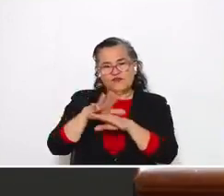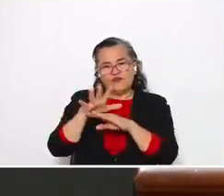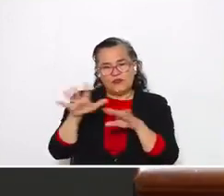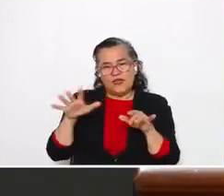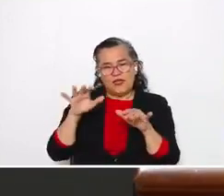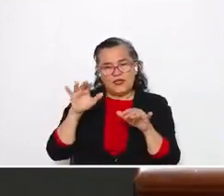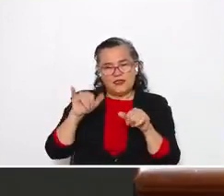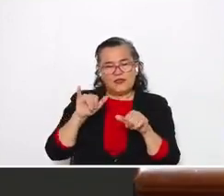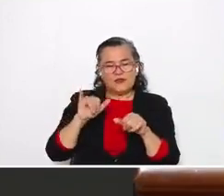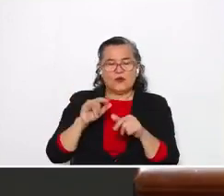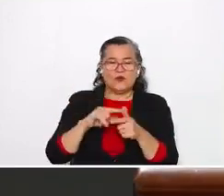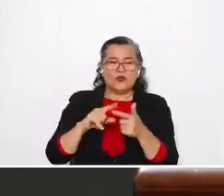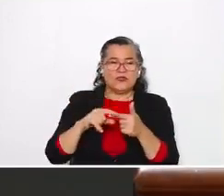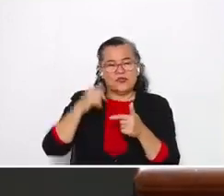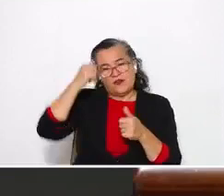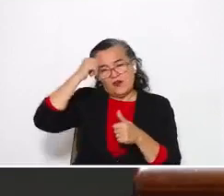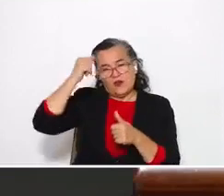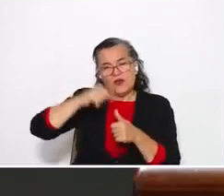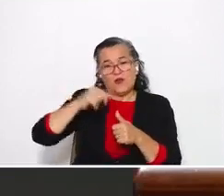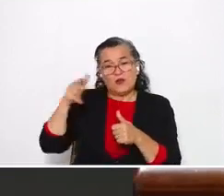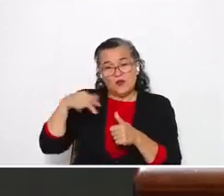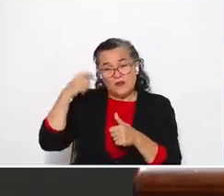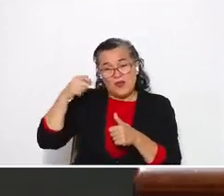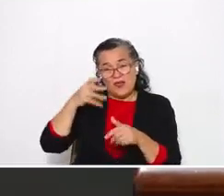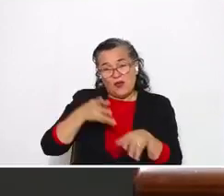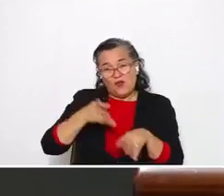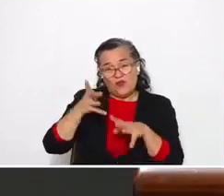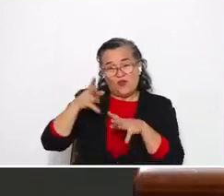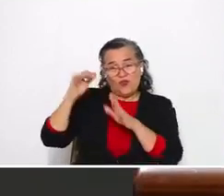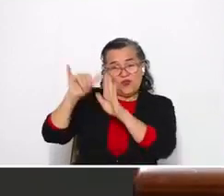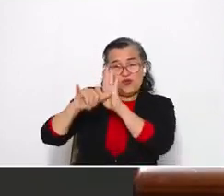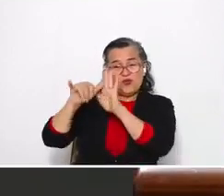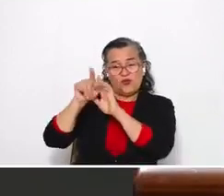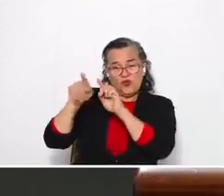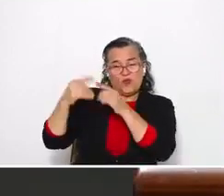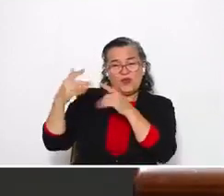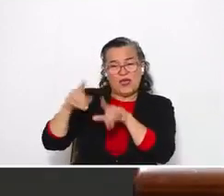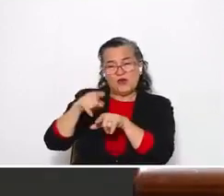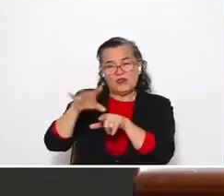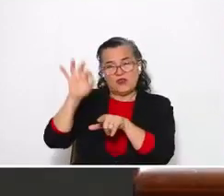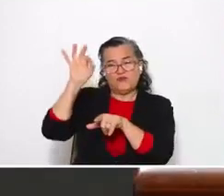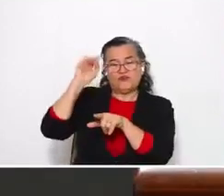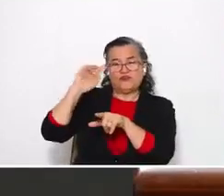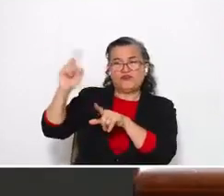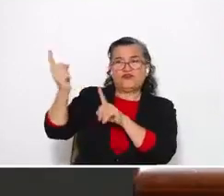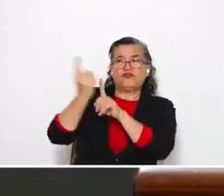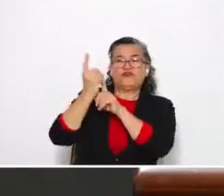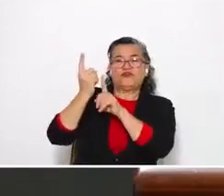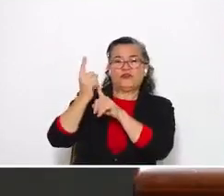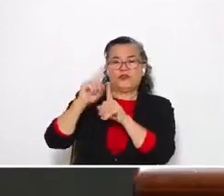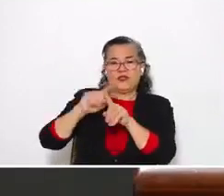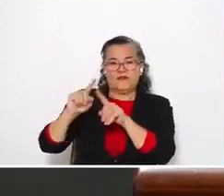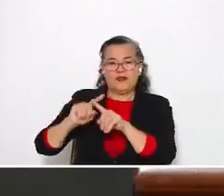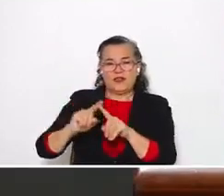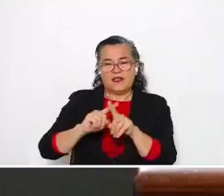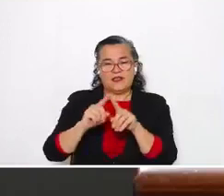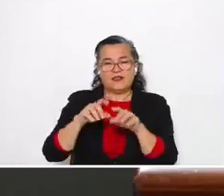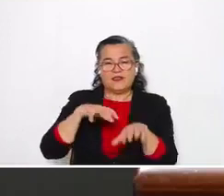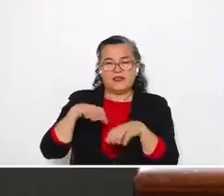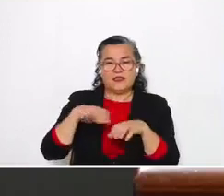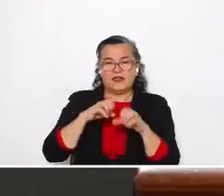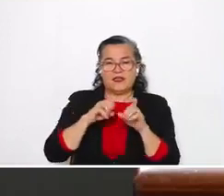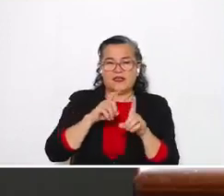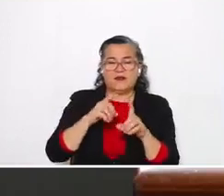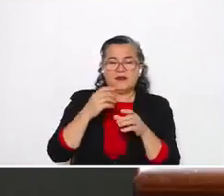que colocaremos el video en nuestro canal de YouTube. Allí encontrarán además material de las diferentes actividades académicas que ha realizado el SINAES.